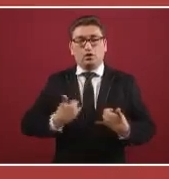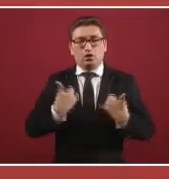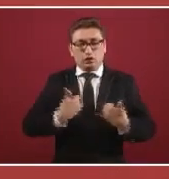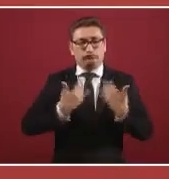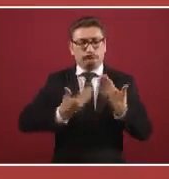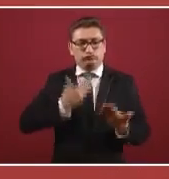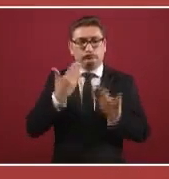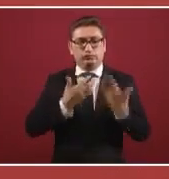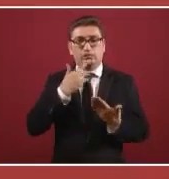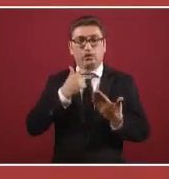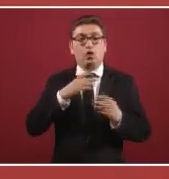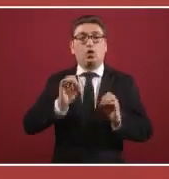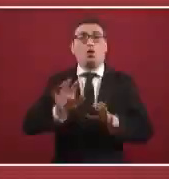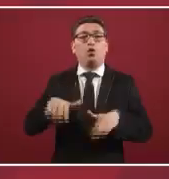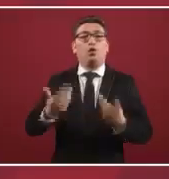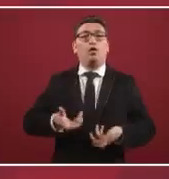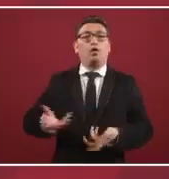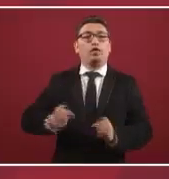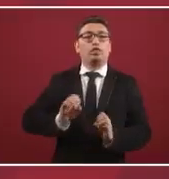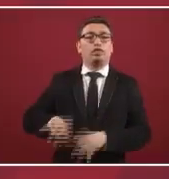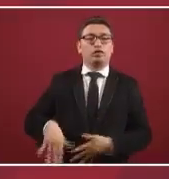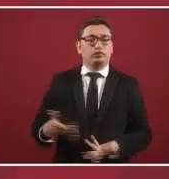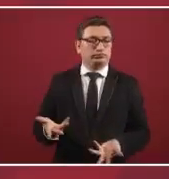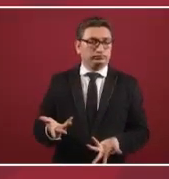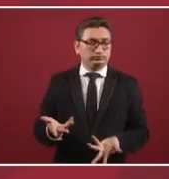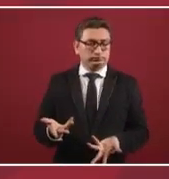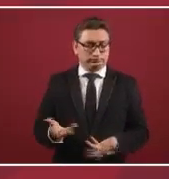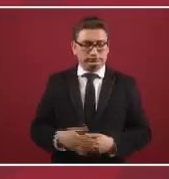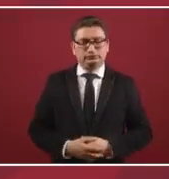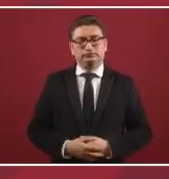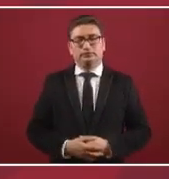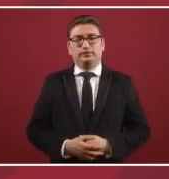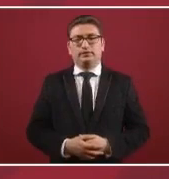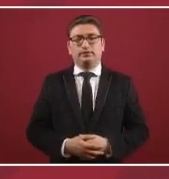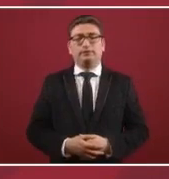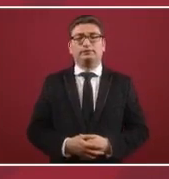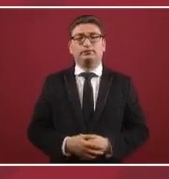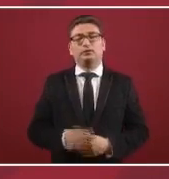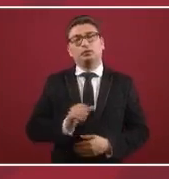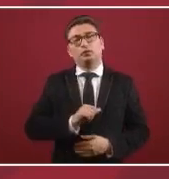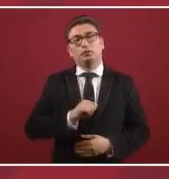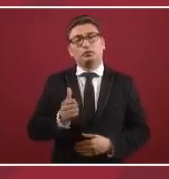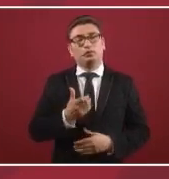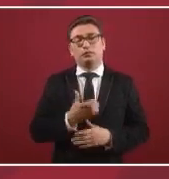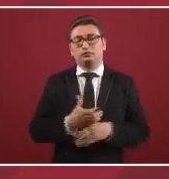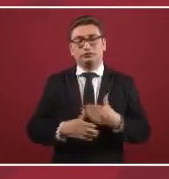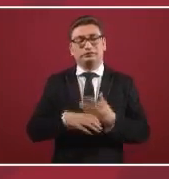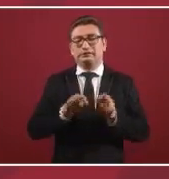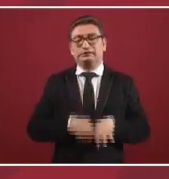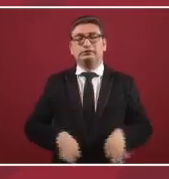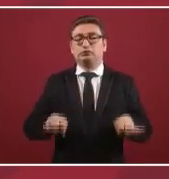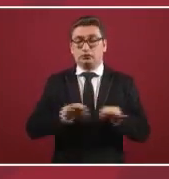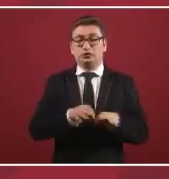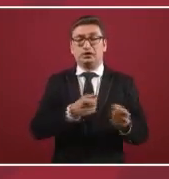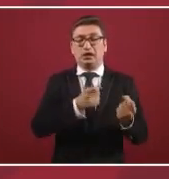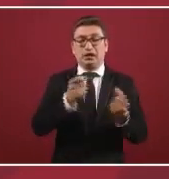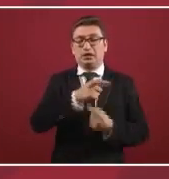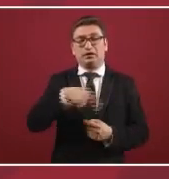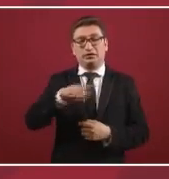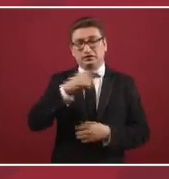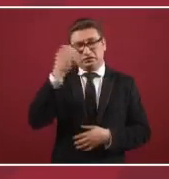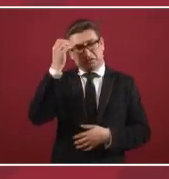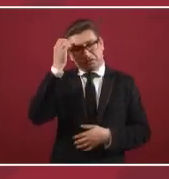que tenerlos en la calle. Y también otra cosa que es importantísima y que se les olvidó a